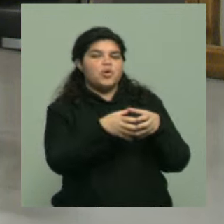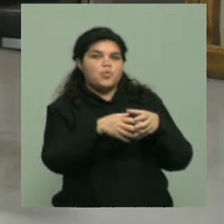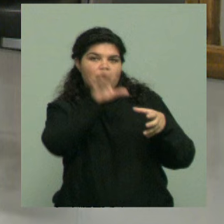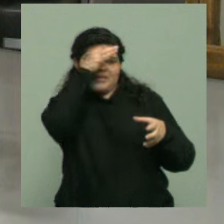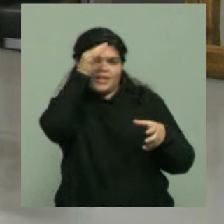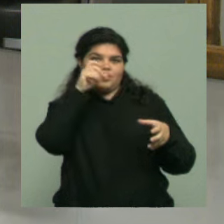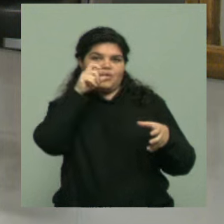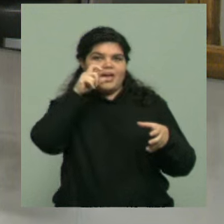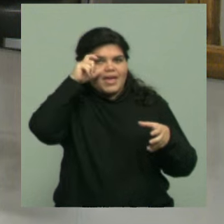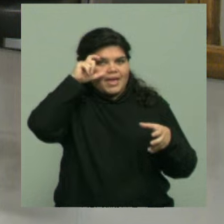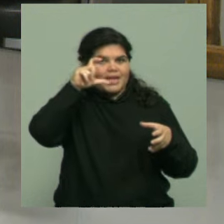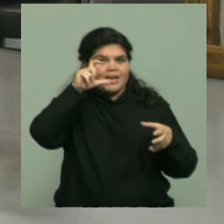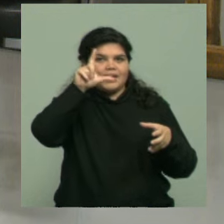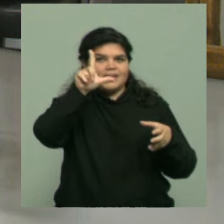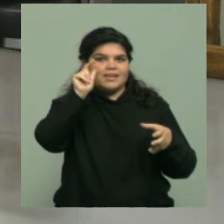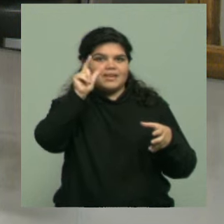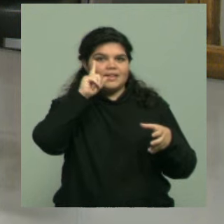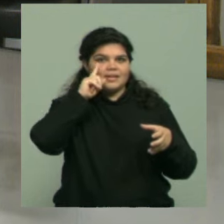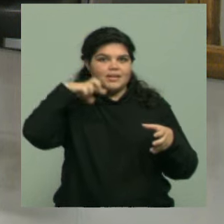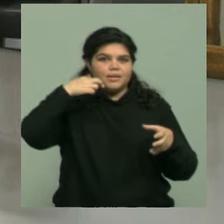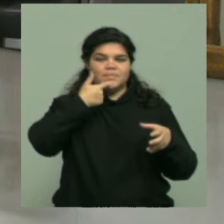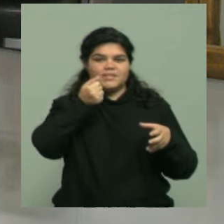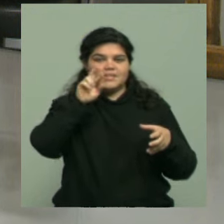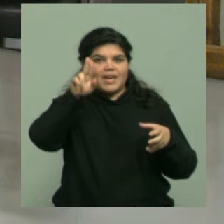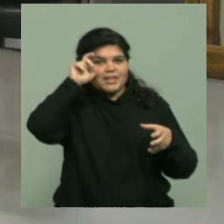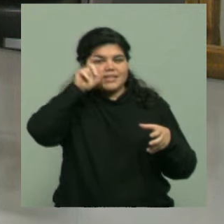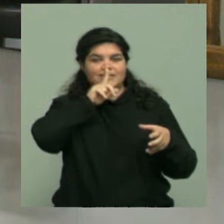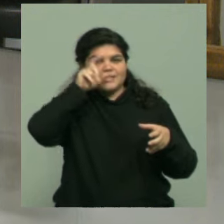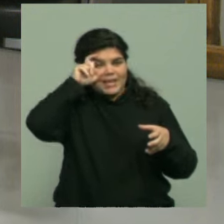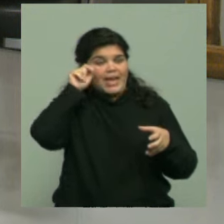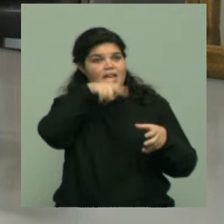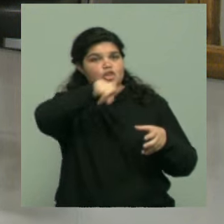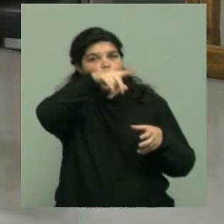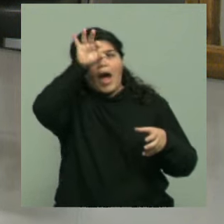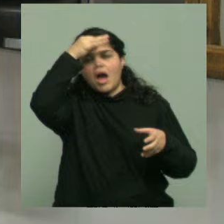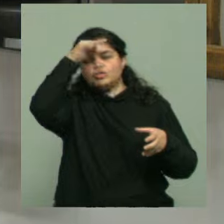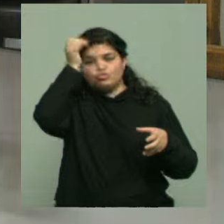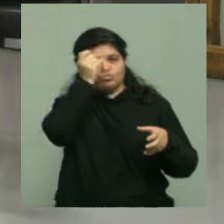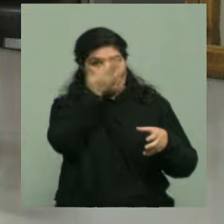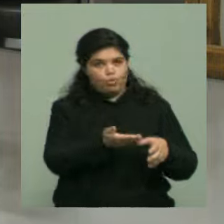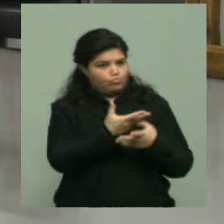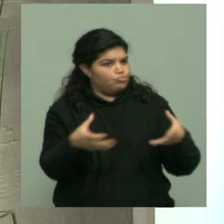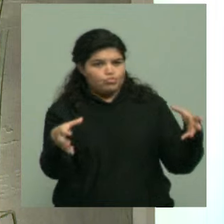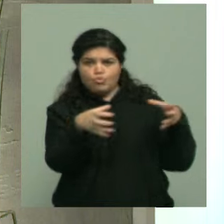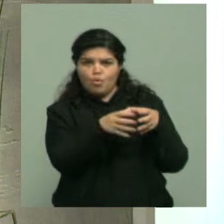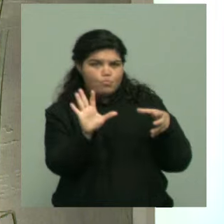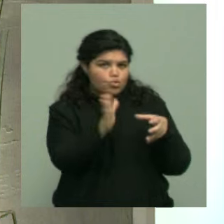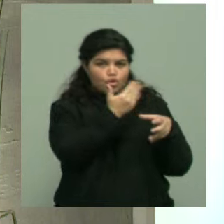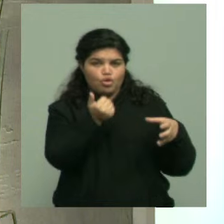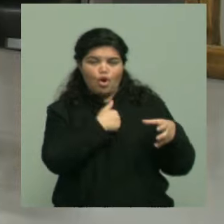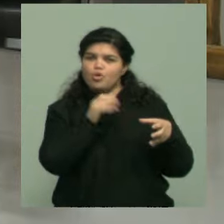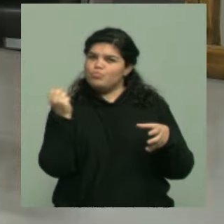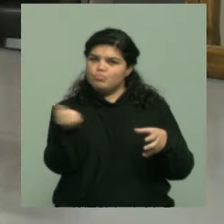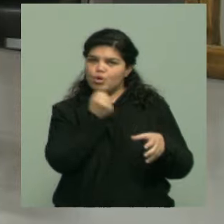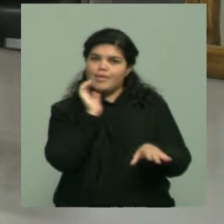de jóvenes adultos con discapacidad, actores. Que yo los defino actores, muy bien. Que es como me gusta